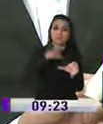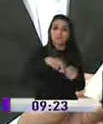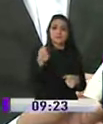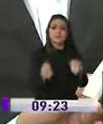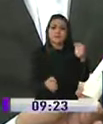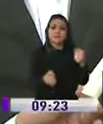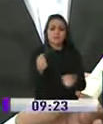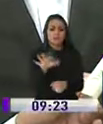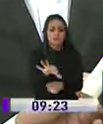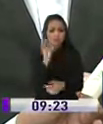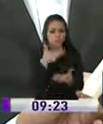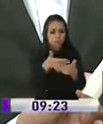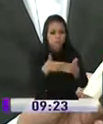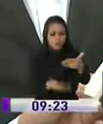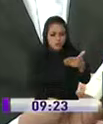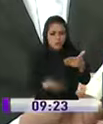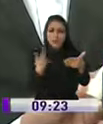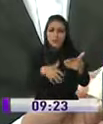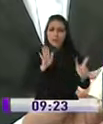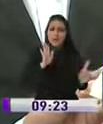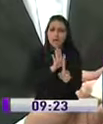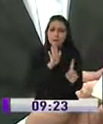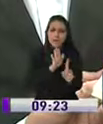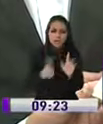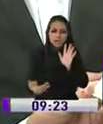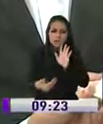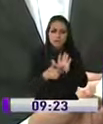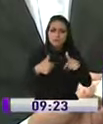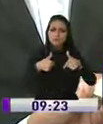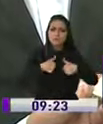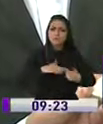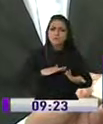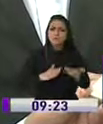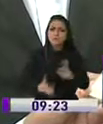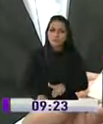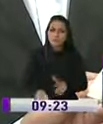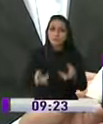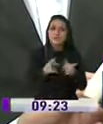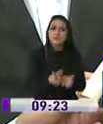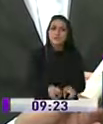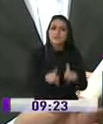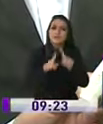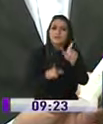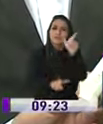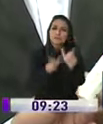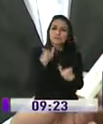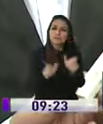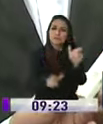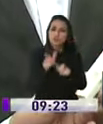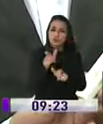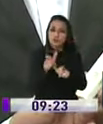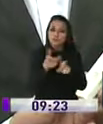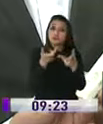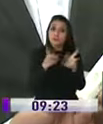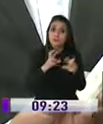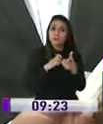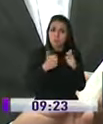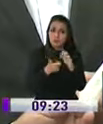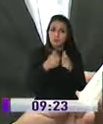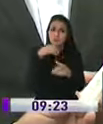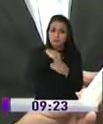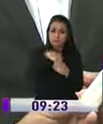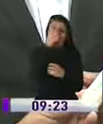encontramos documentos con claras amenazas de muerte a mi persona y también pues varias personas que hicieron incidentes dentro del